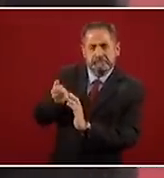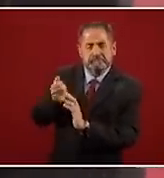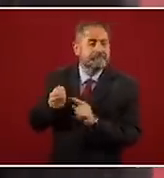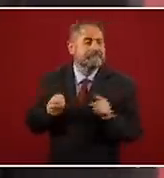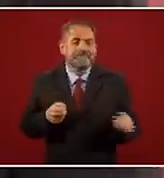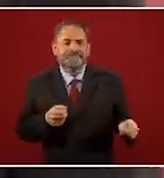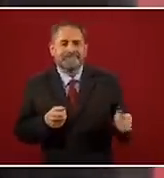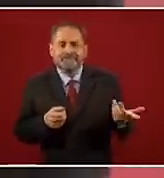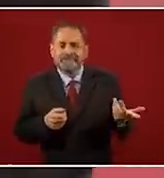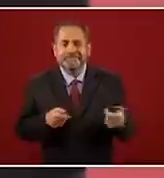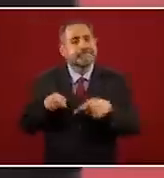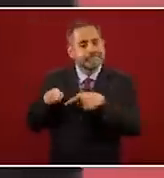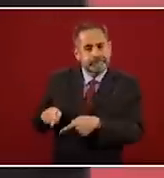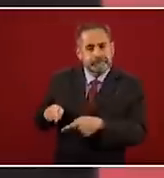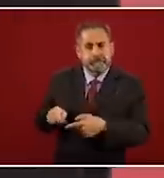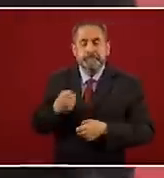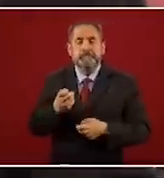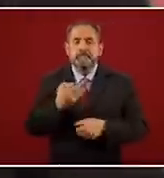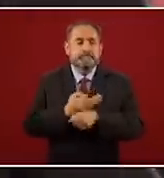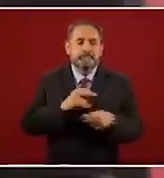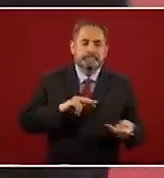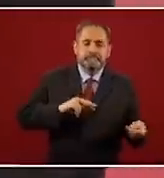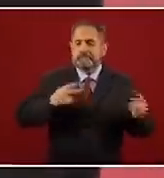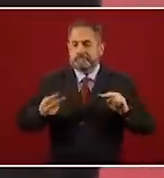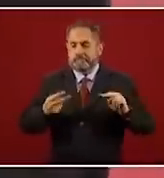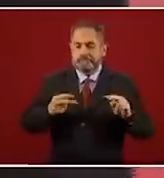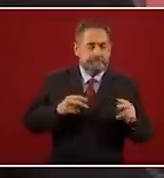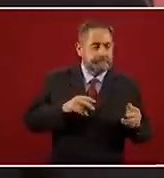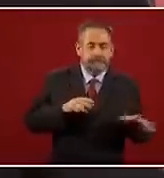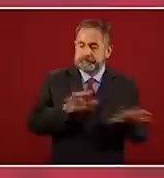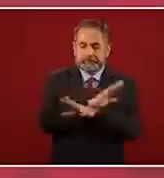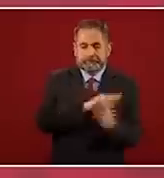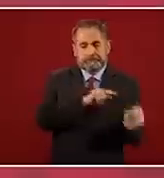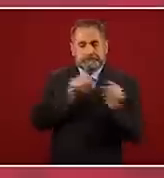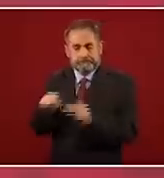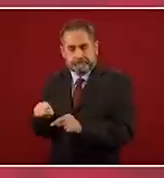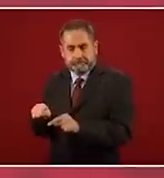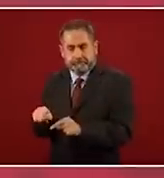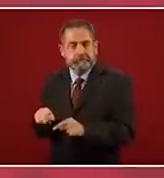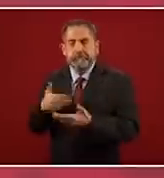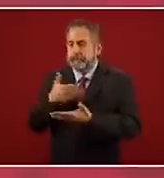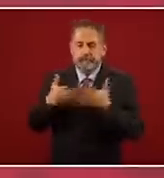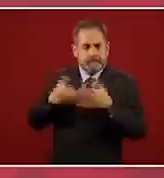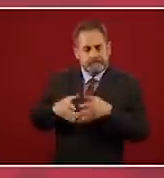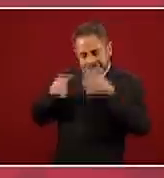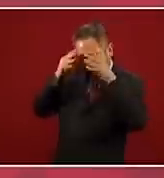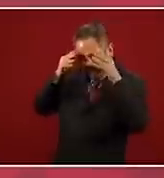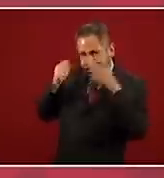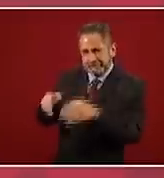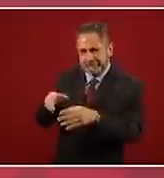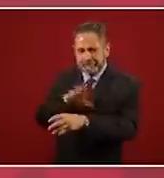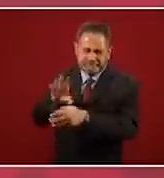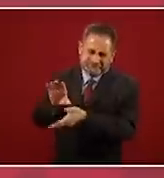Entonces, cambió completamente esa política. Toda la inversión la estamos haciendo,